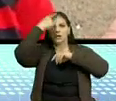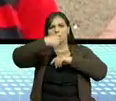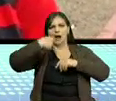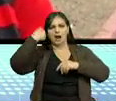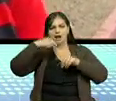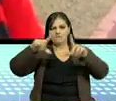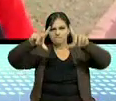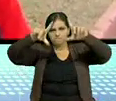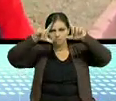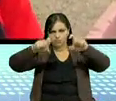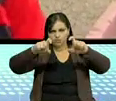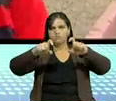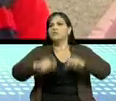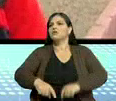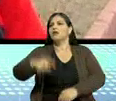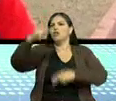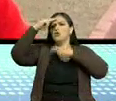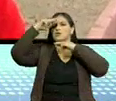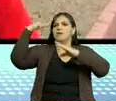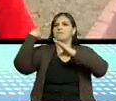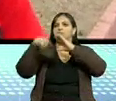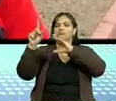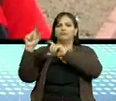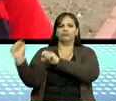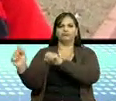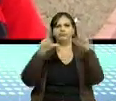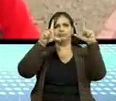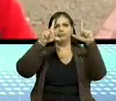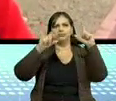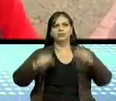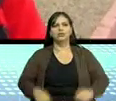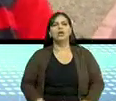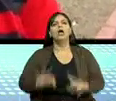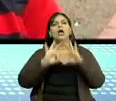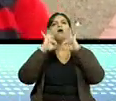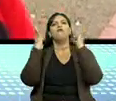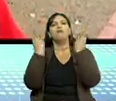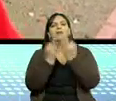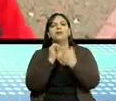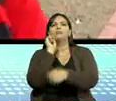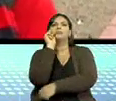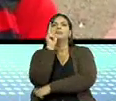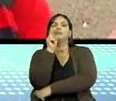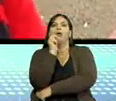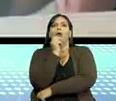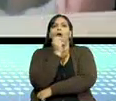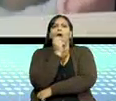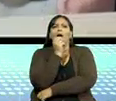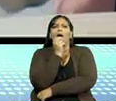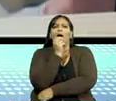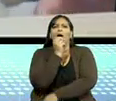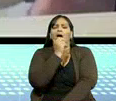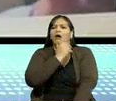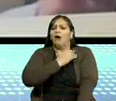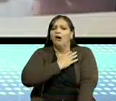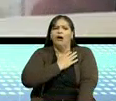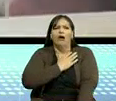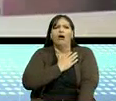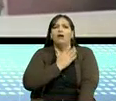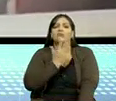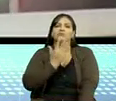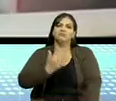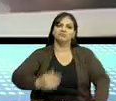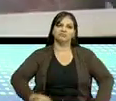Que todo un tiempo te encuentras un celular en el camino. Se lo encontró botado, dice. Eso es todo. Y esa cadena. Me la encontré, estaba ya